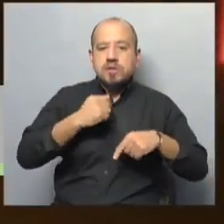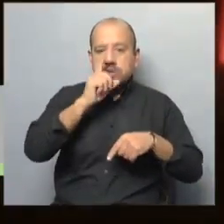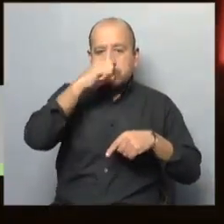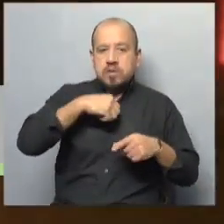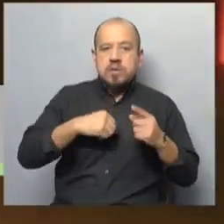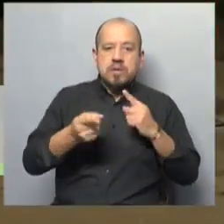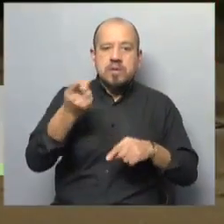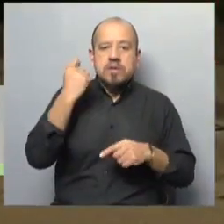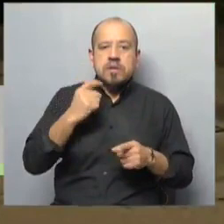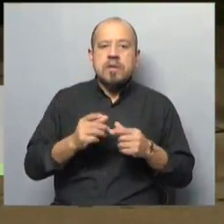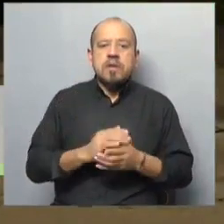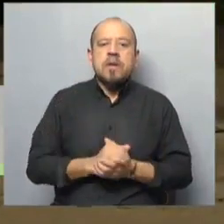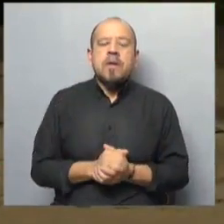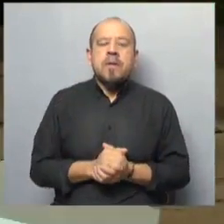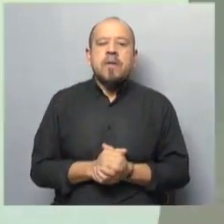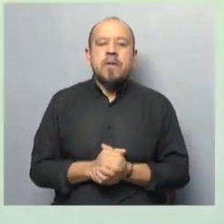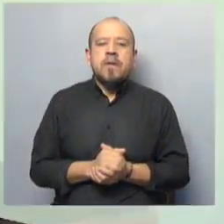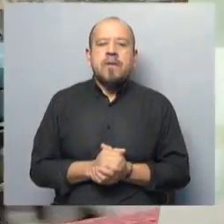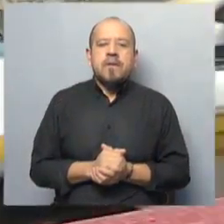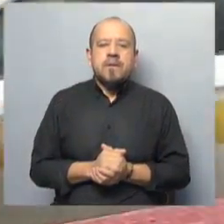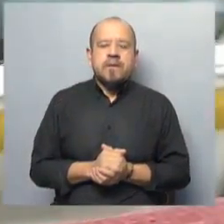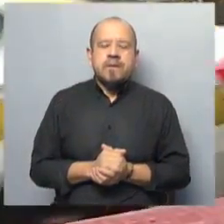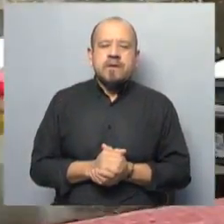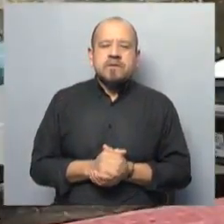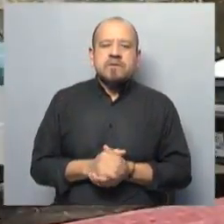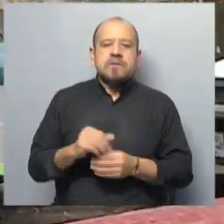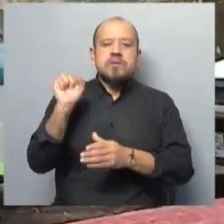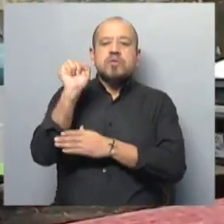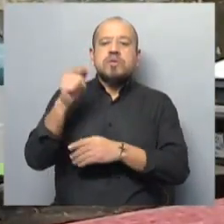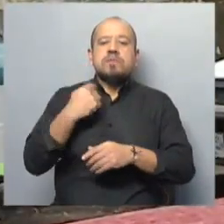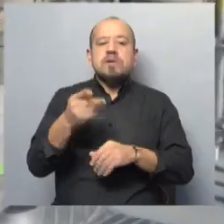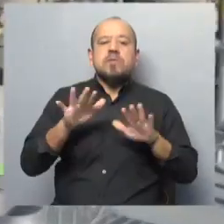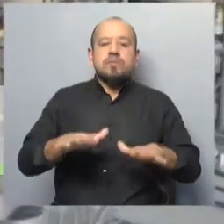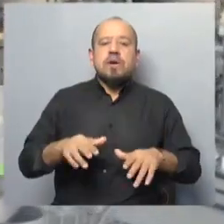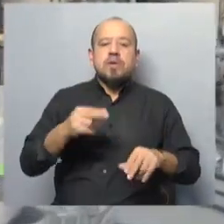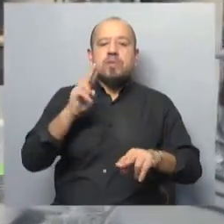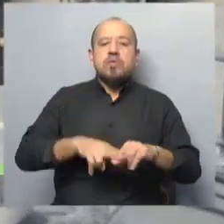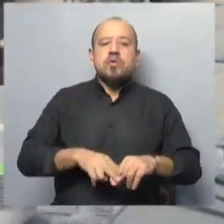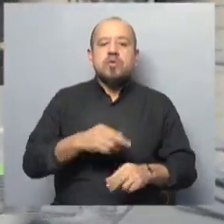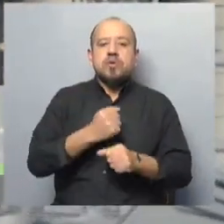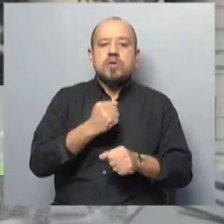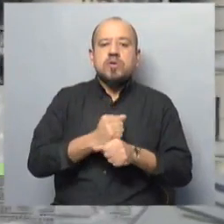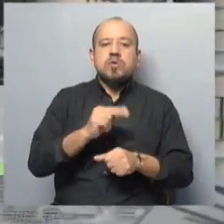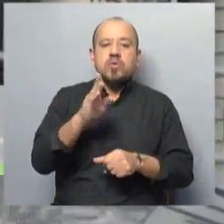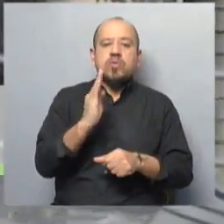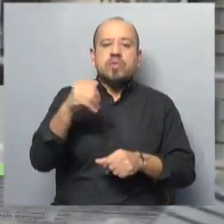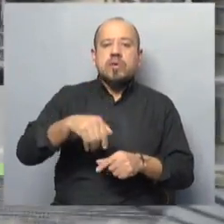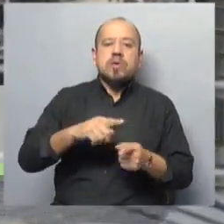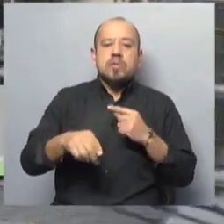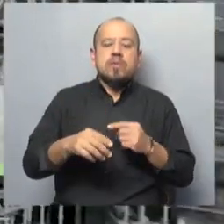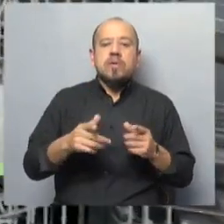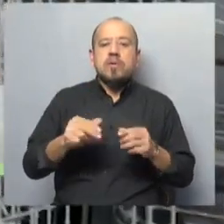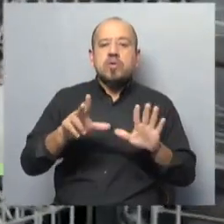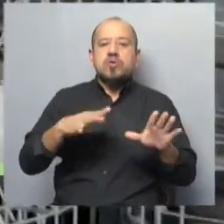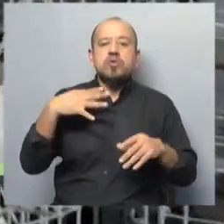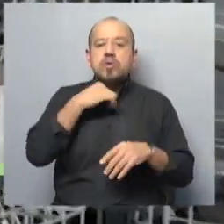en la Noche de la Nostalgia. El Zunca realizará mañana un paro por la muerte del trabajador de UPM que estaba internado desde el 8 de agosto